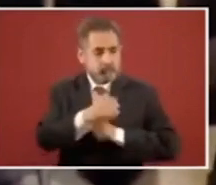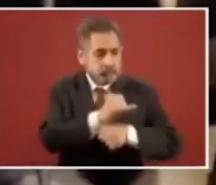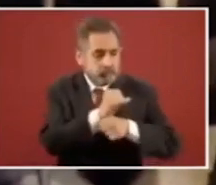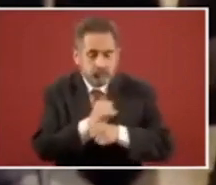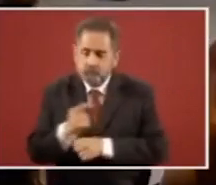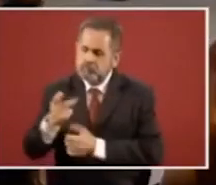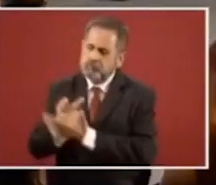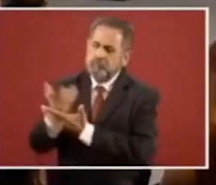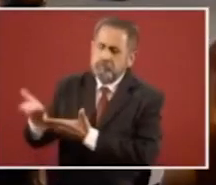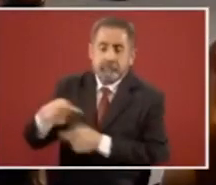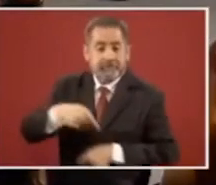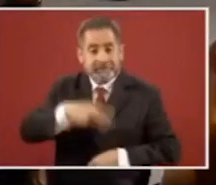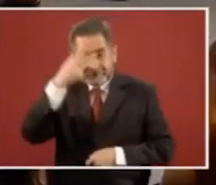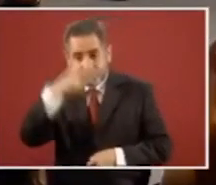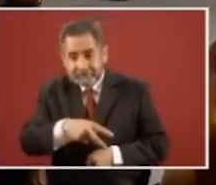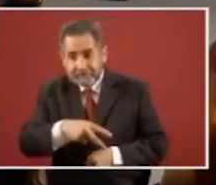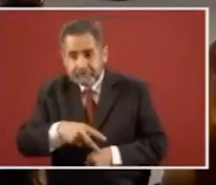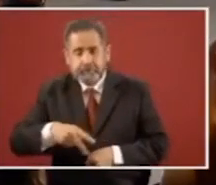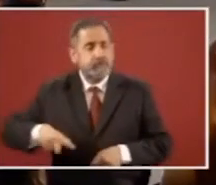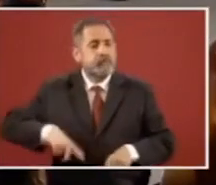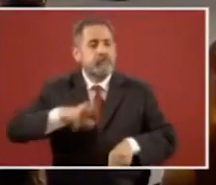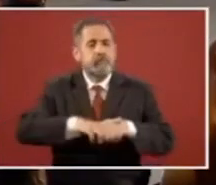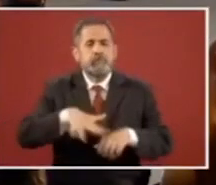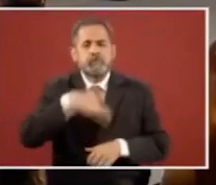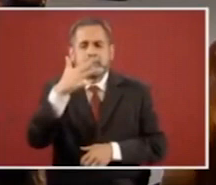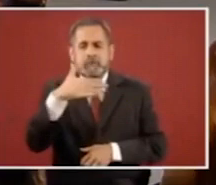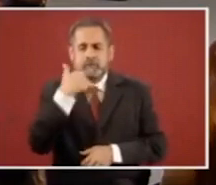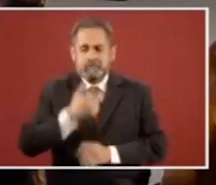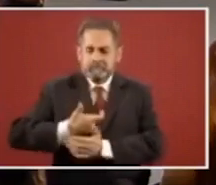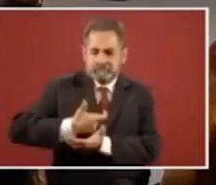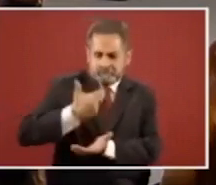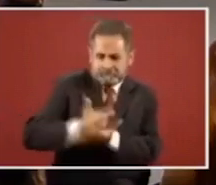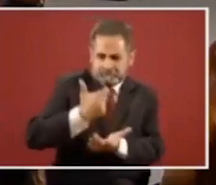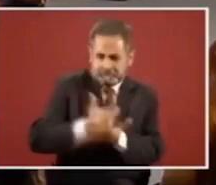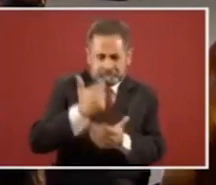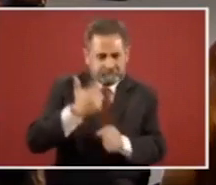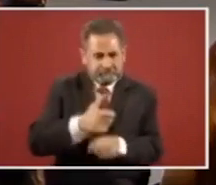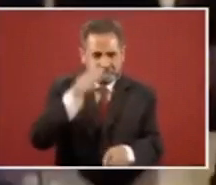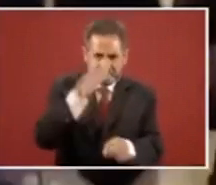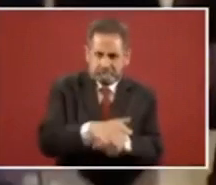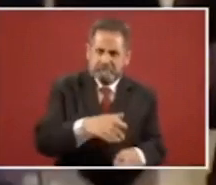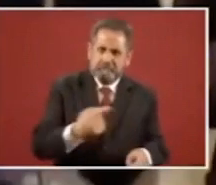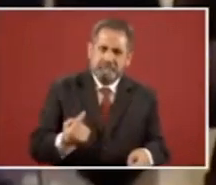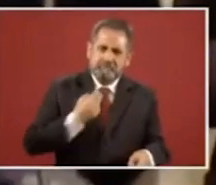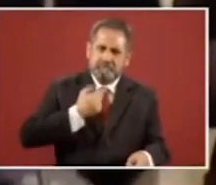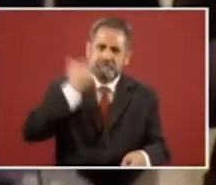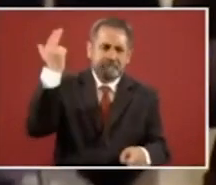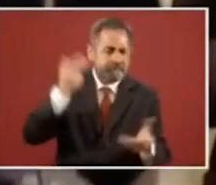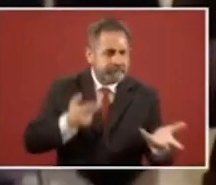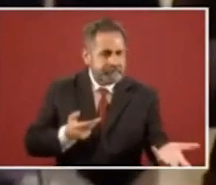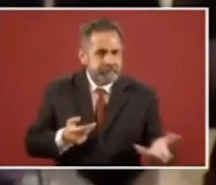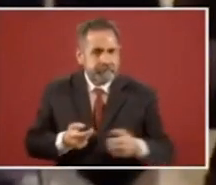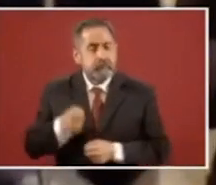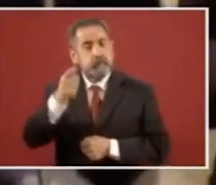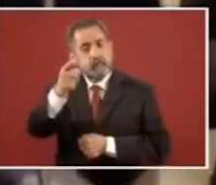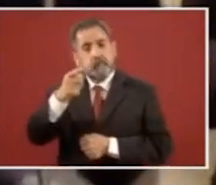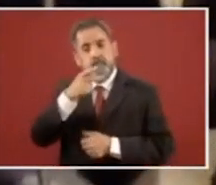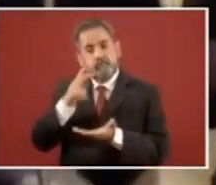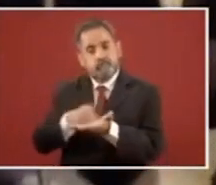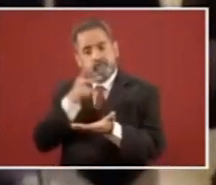En México, los gobernantes corruptos nos lo quieren cobrar con nuestras propias vidas. Usted ha repetido la